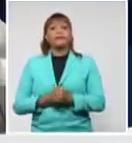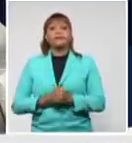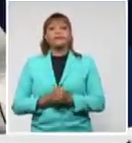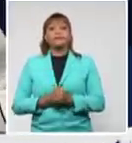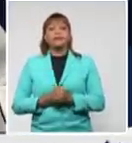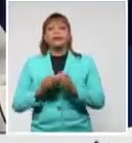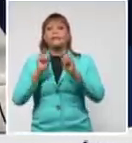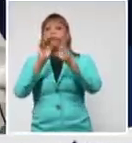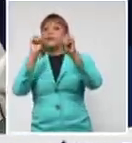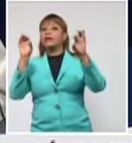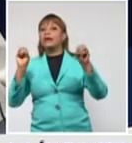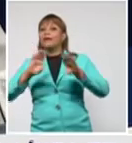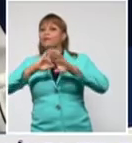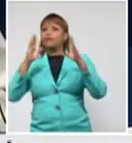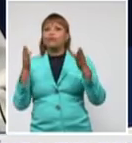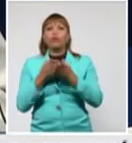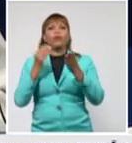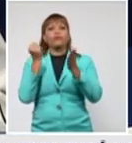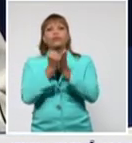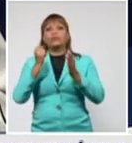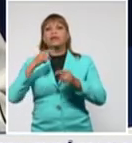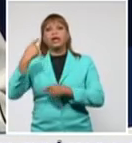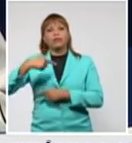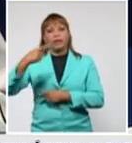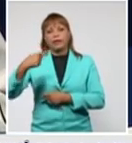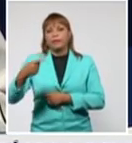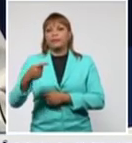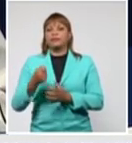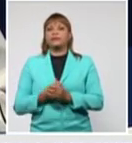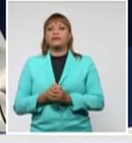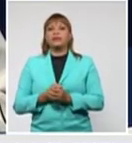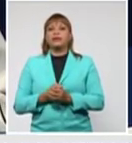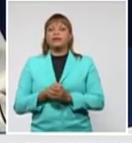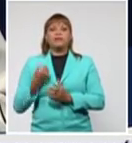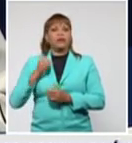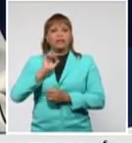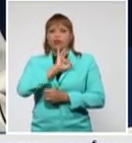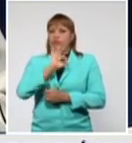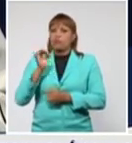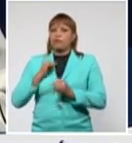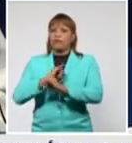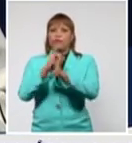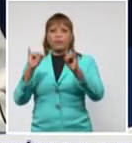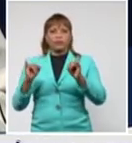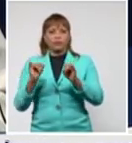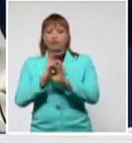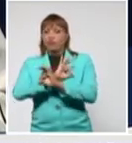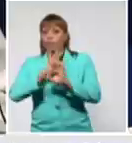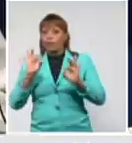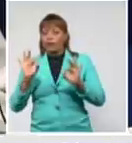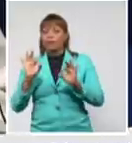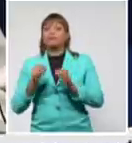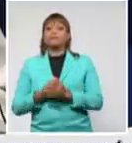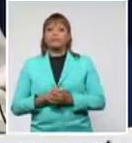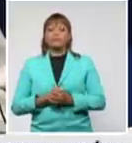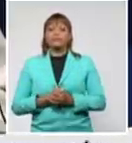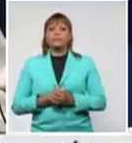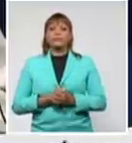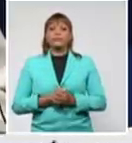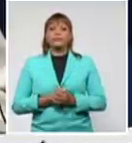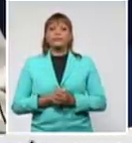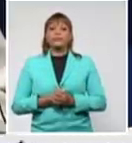situación actualizada diariamente. O sea, no va a faltar la información que se brinde a nuestra población